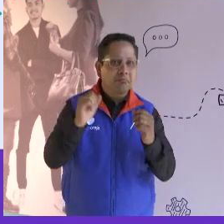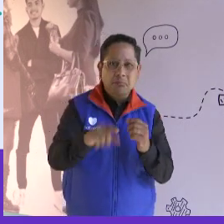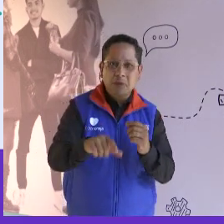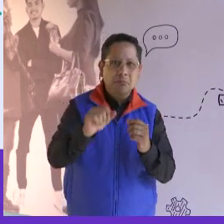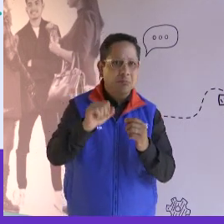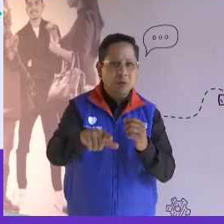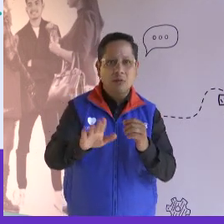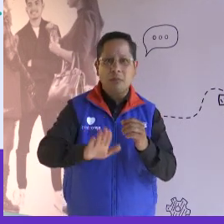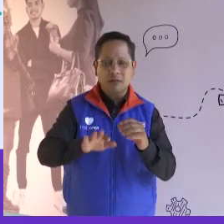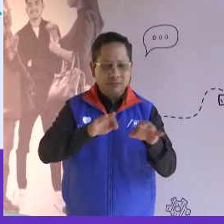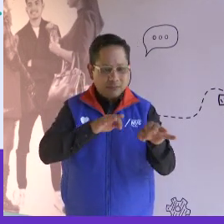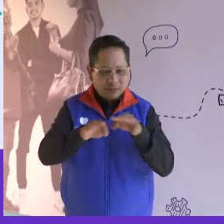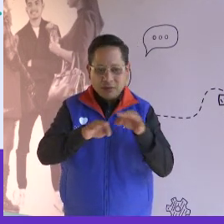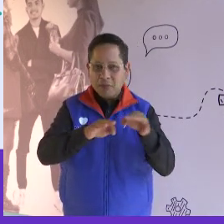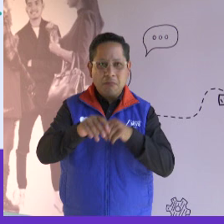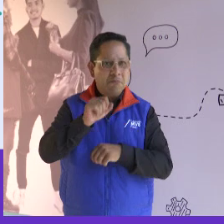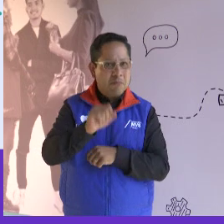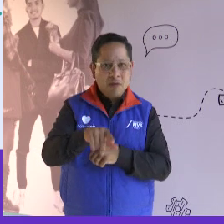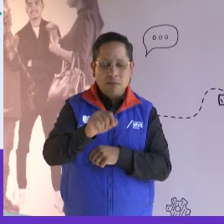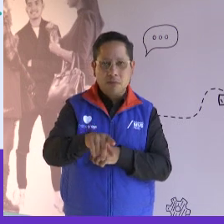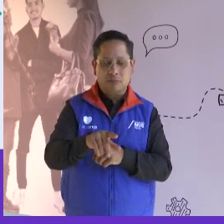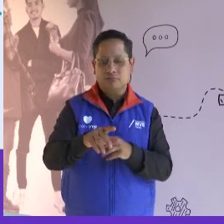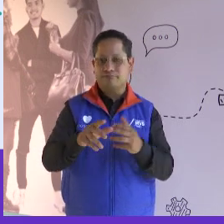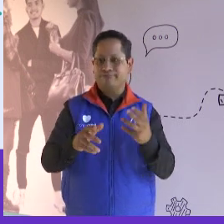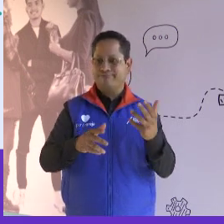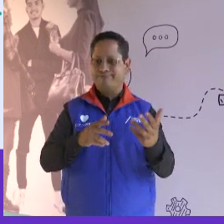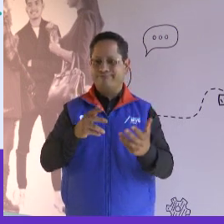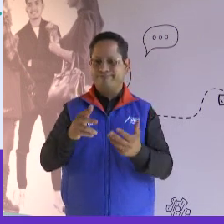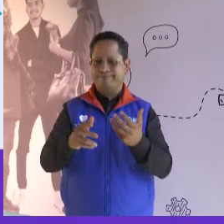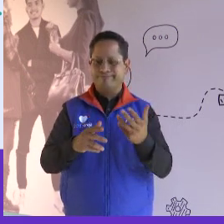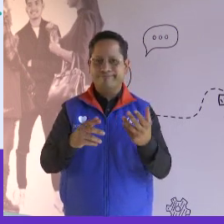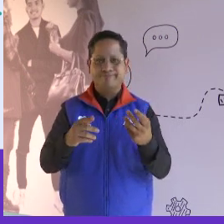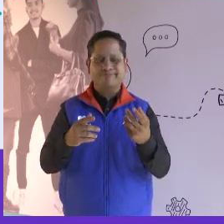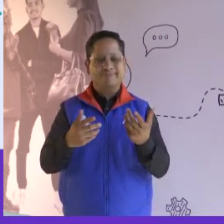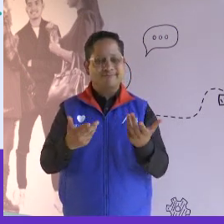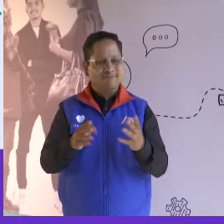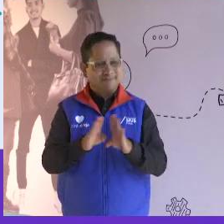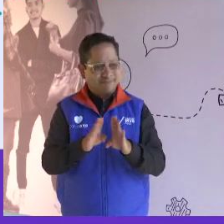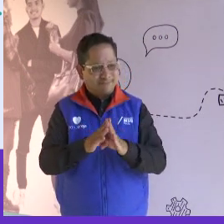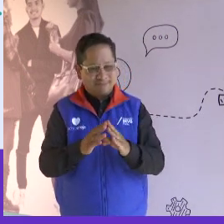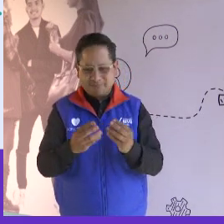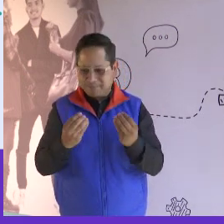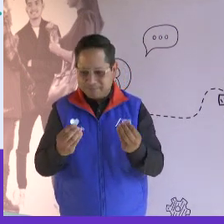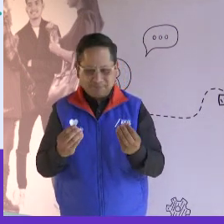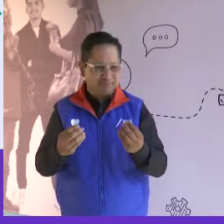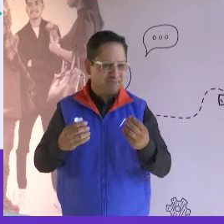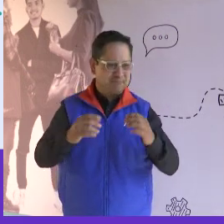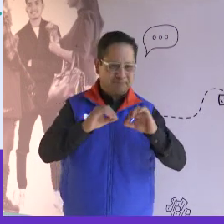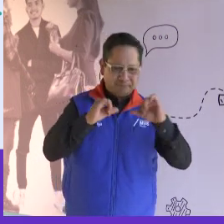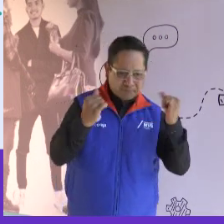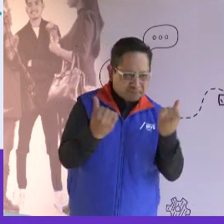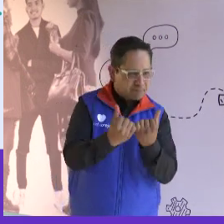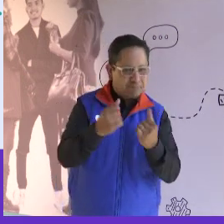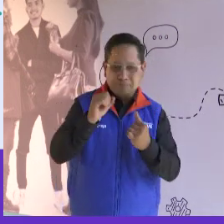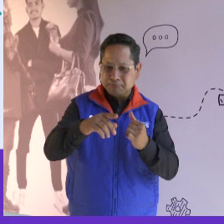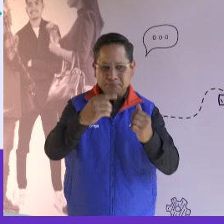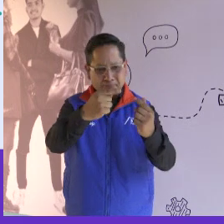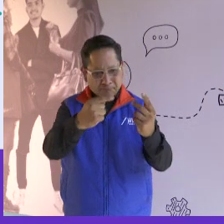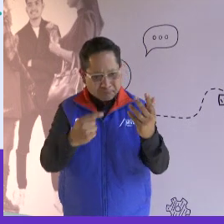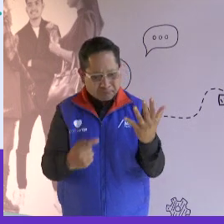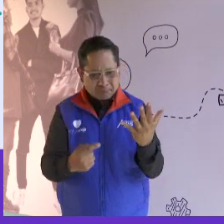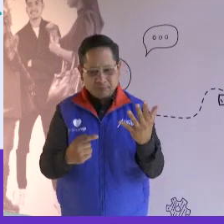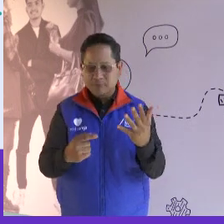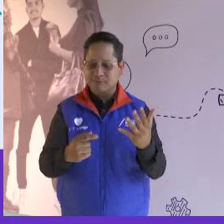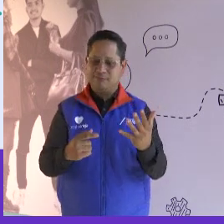los destinos de los donativos. Y esto es lo que está pasando un poco, ¿no? Somos varios que estamos analizando los mismos datos, entonces dijimos,